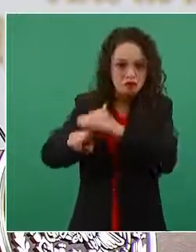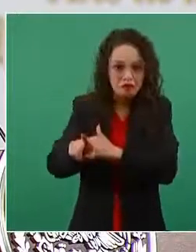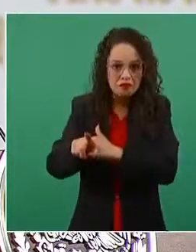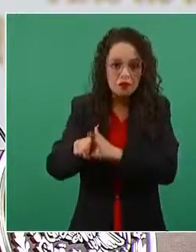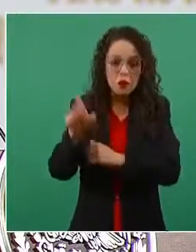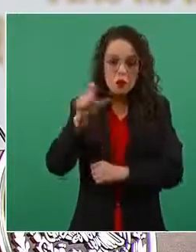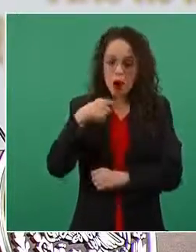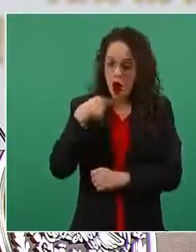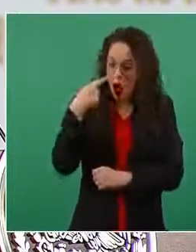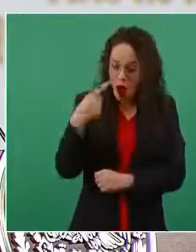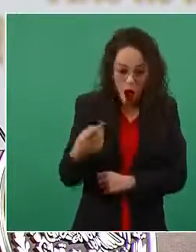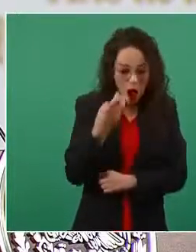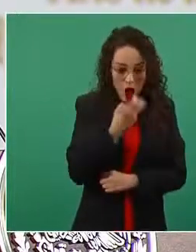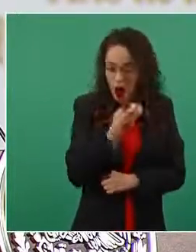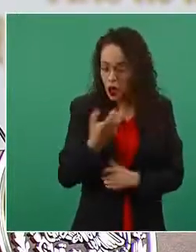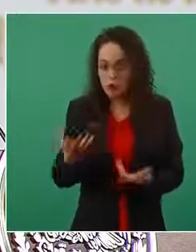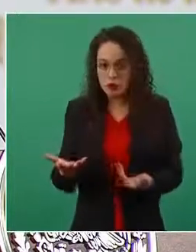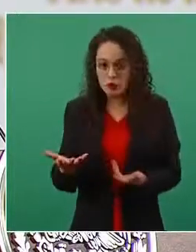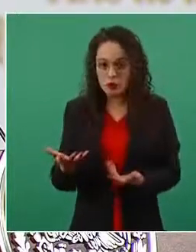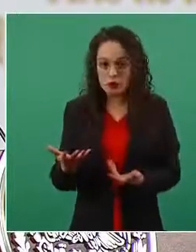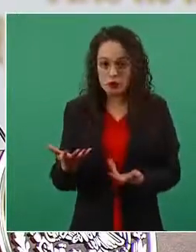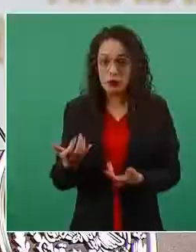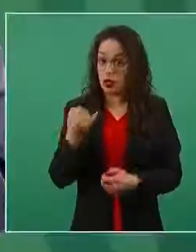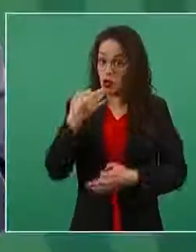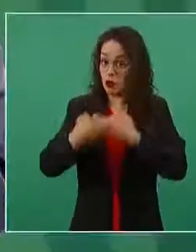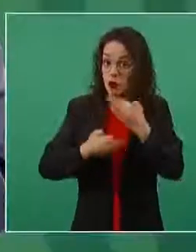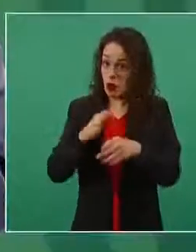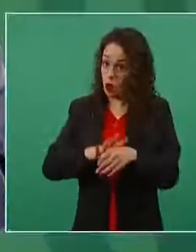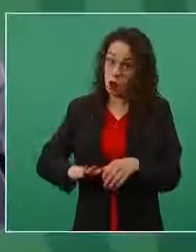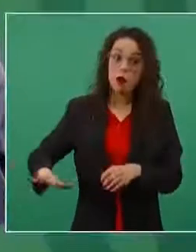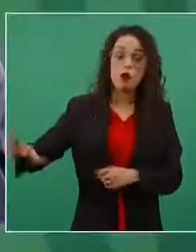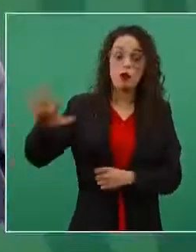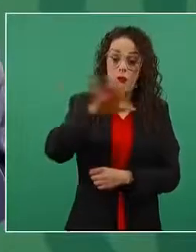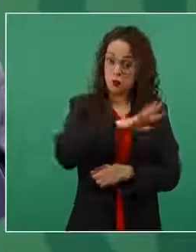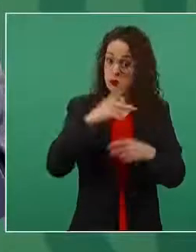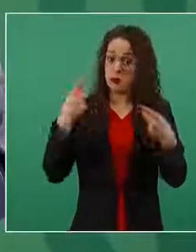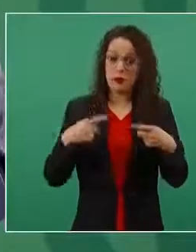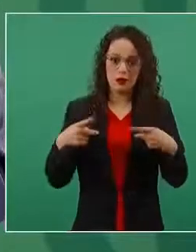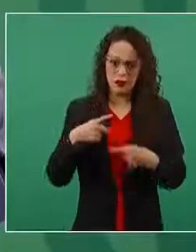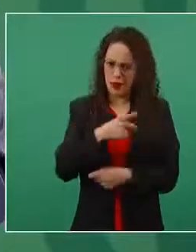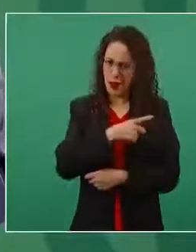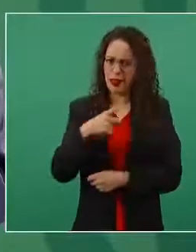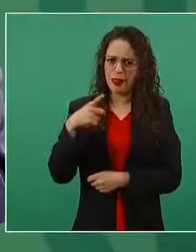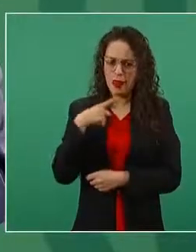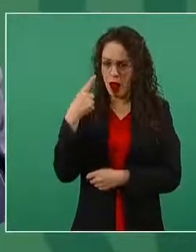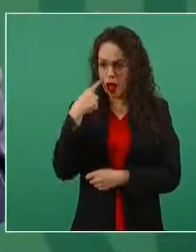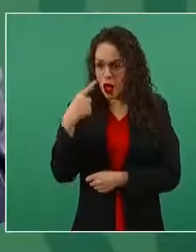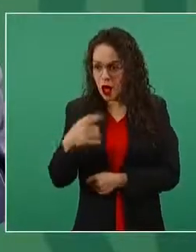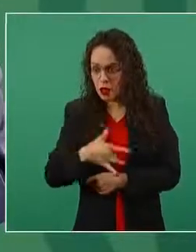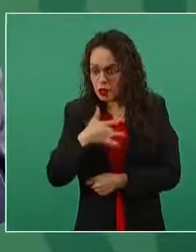denunciar el fraude y de todos, los ciudadanos.